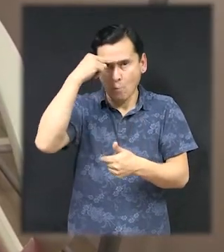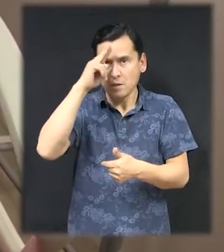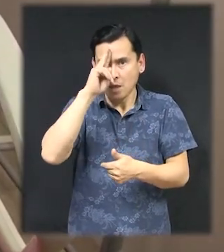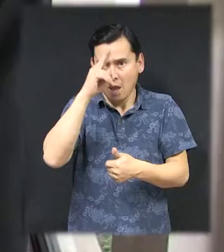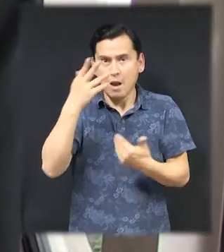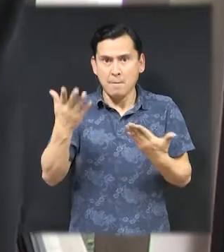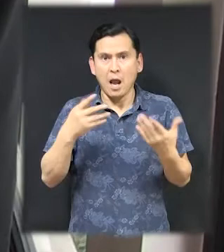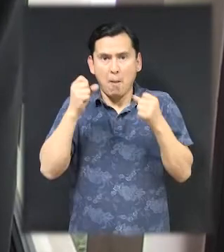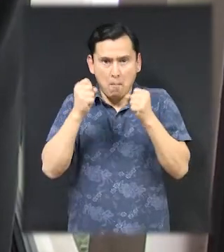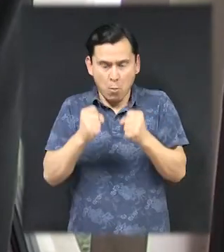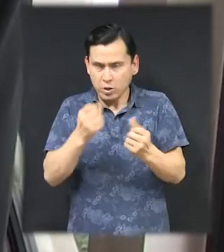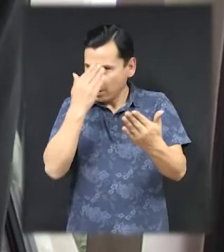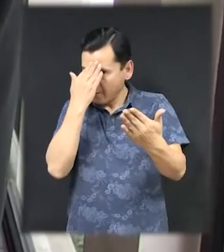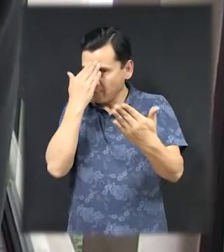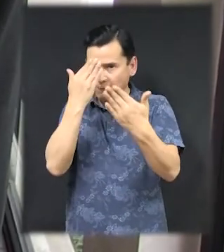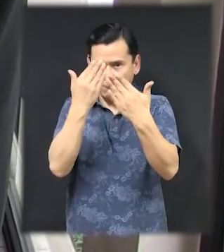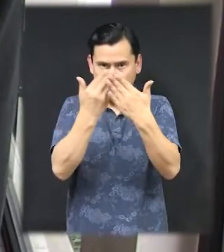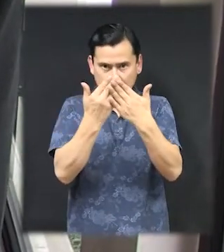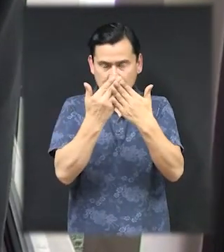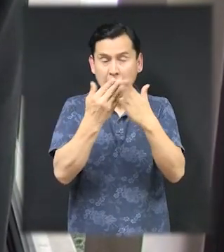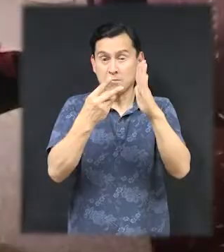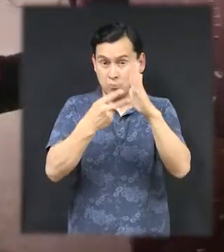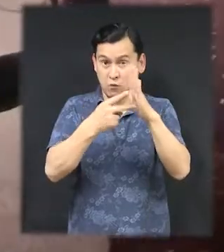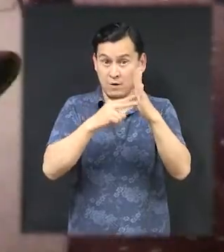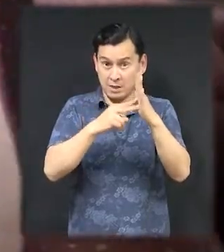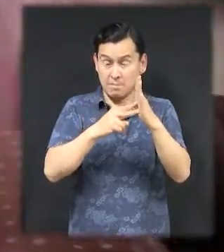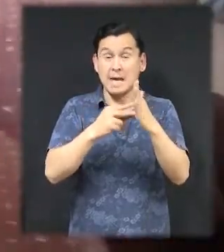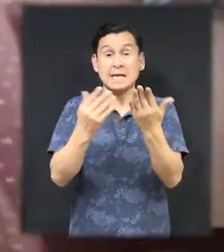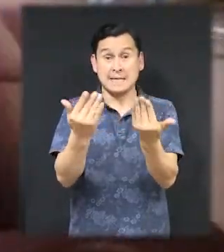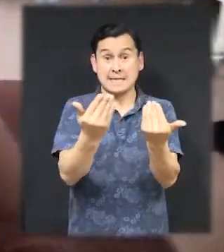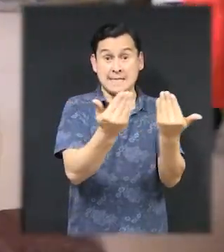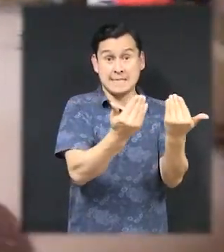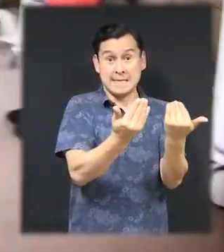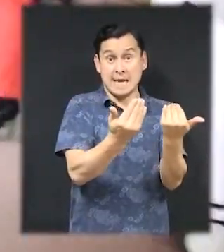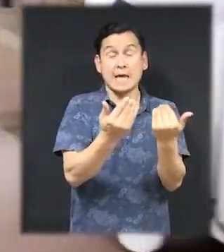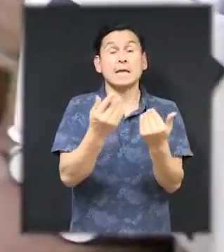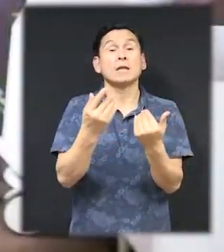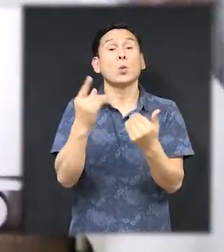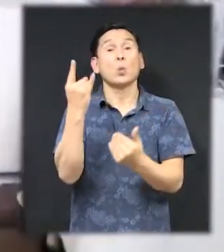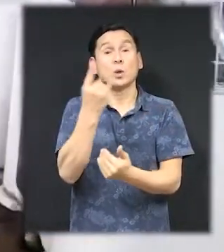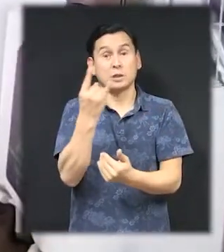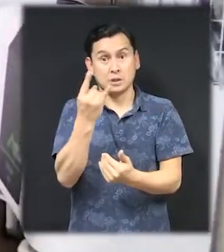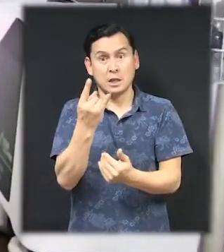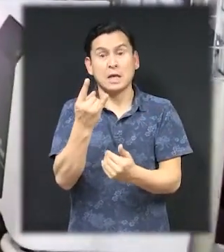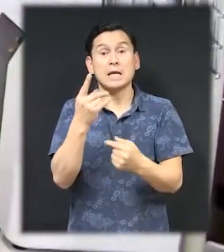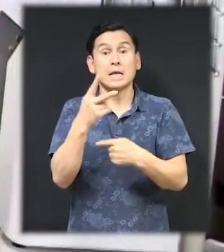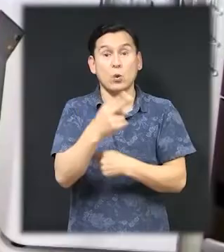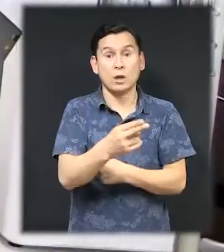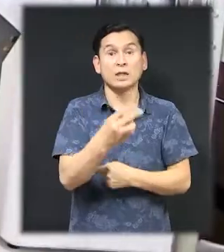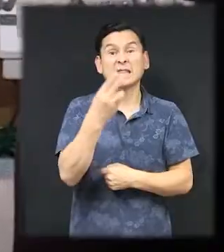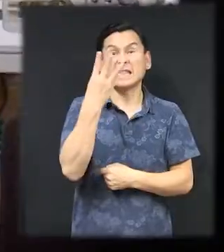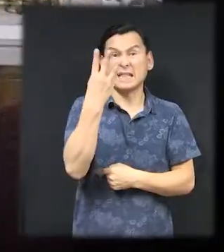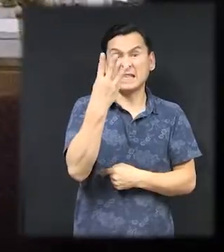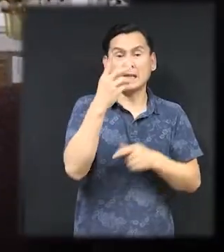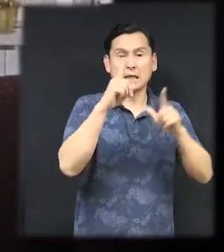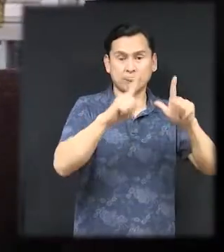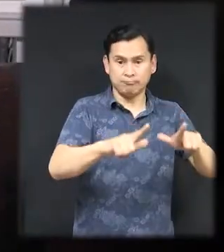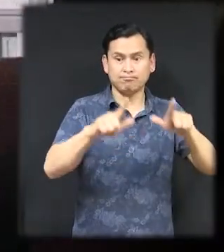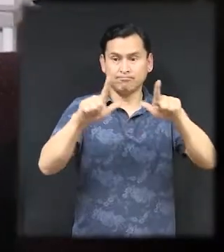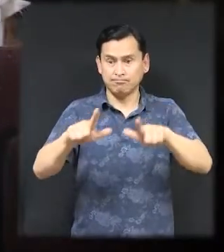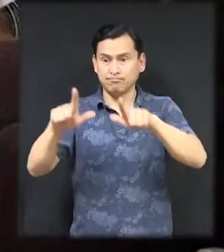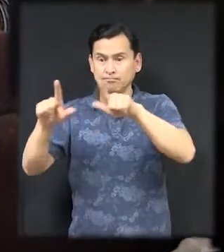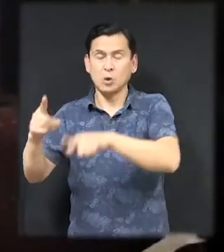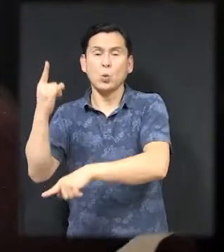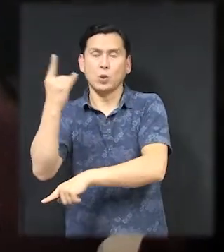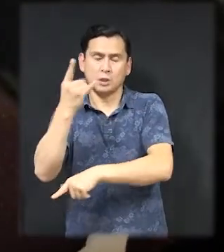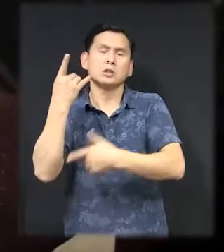de 1.500 millones de pesos, que en definitiva nos permitieron poner a punto el establecimiento en materia tecnológica para